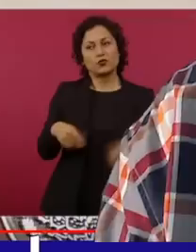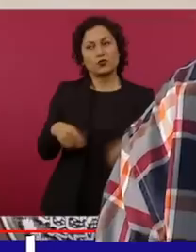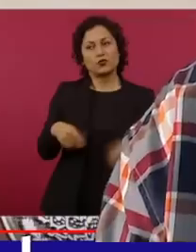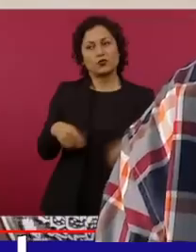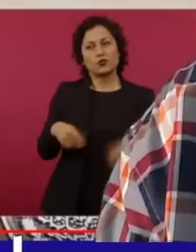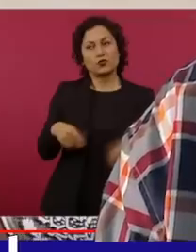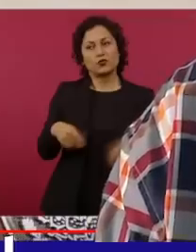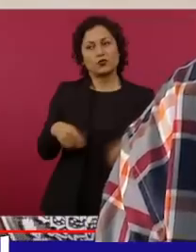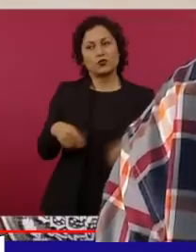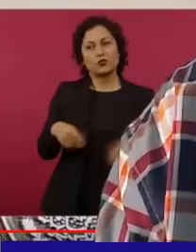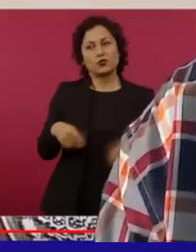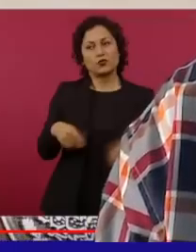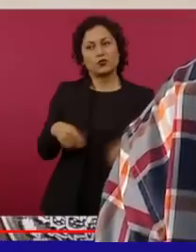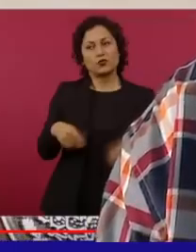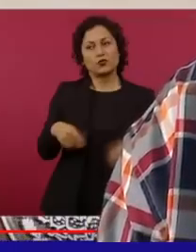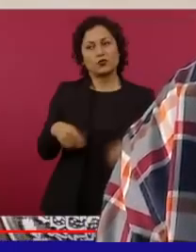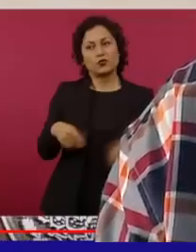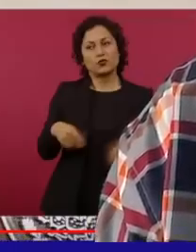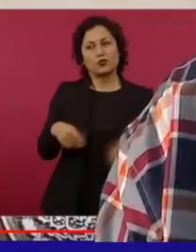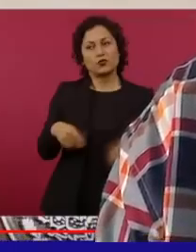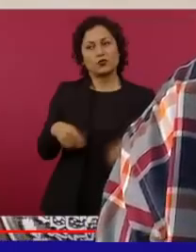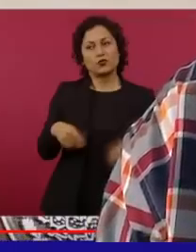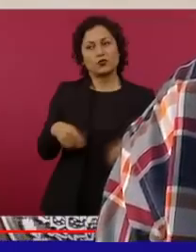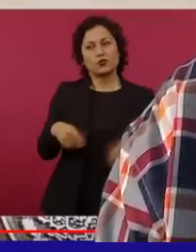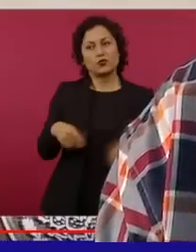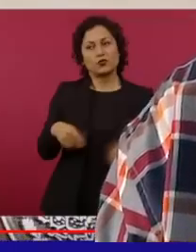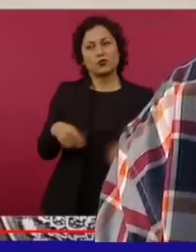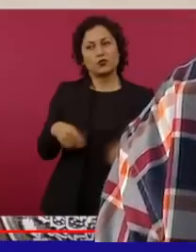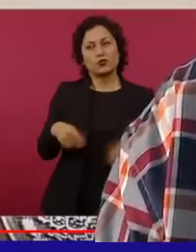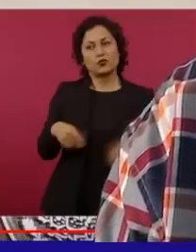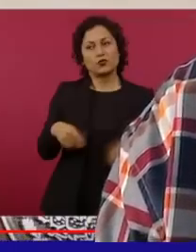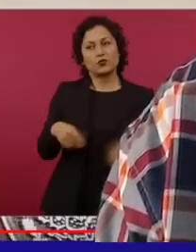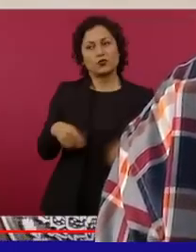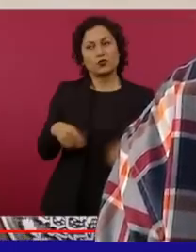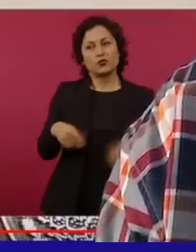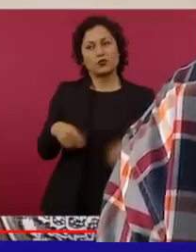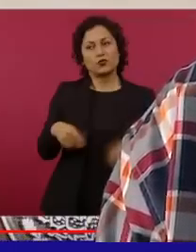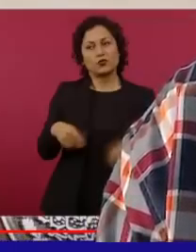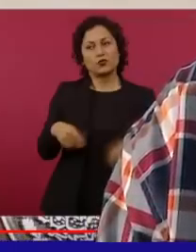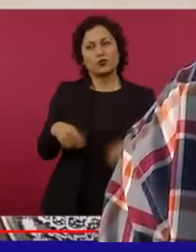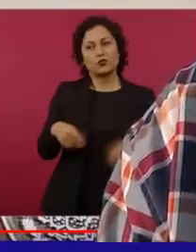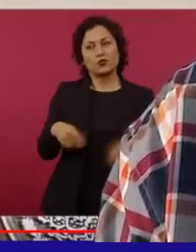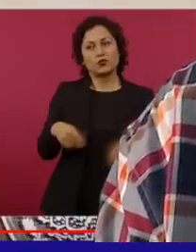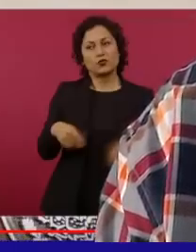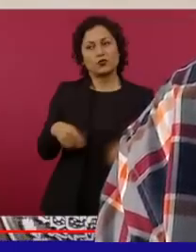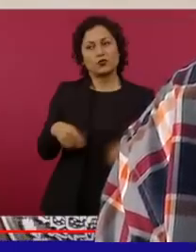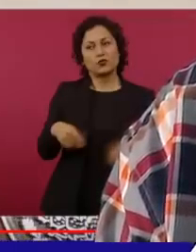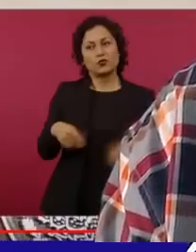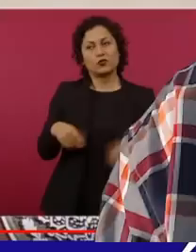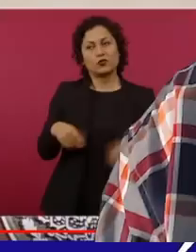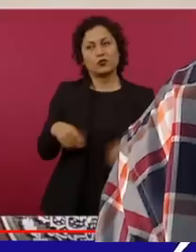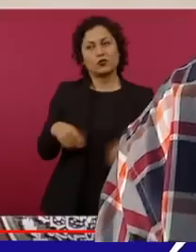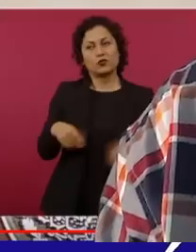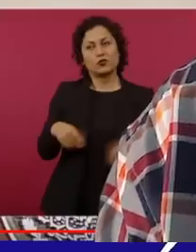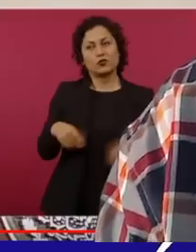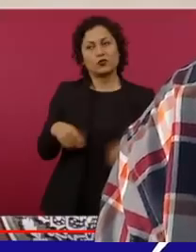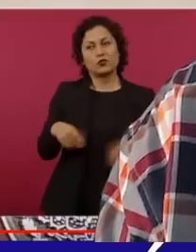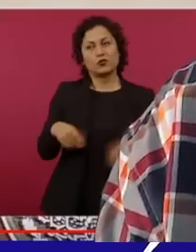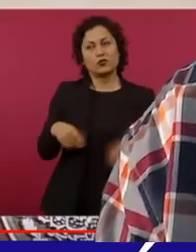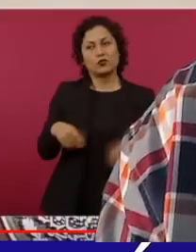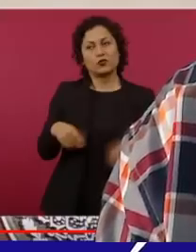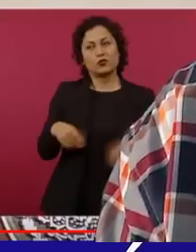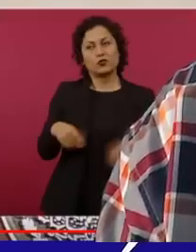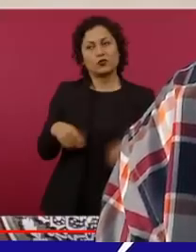Andrés Manuel López Obrador. Es pues fruto de la ignorancia, de no saber quién es el hombre que tienes enfrente.